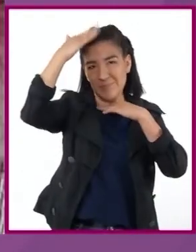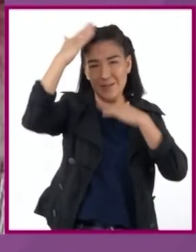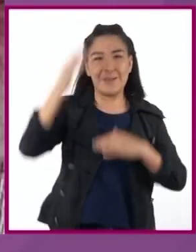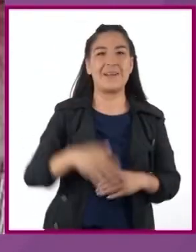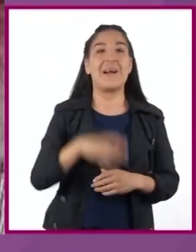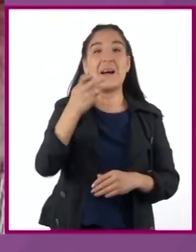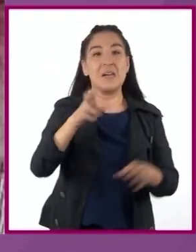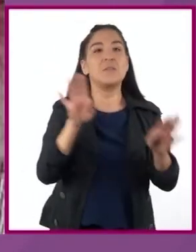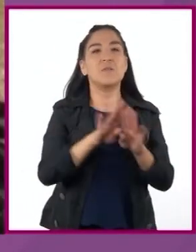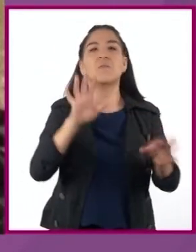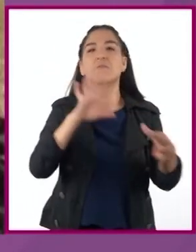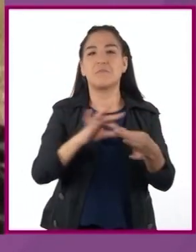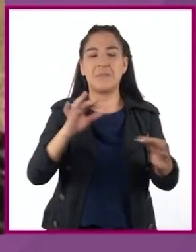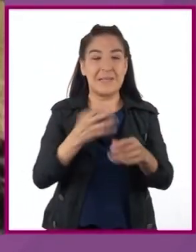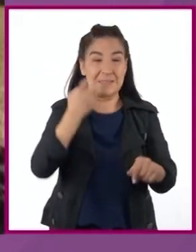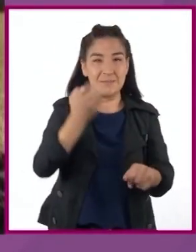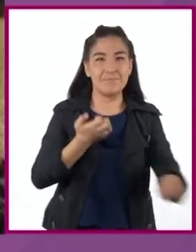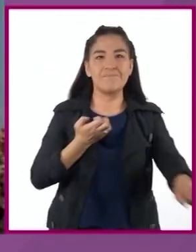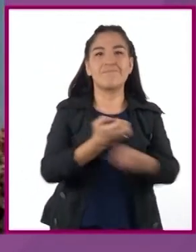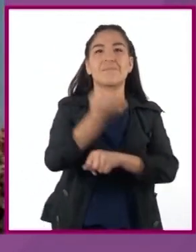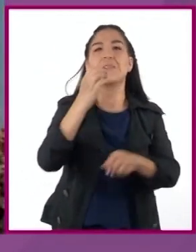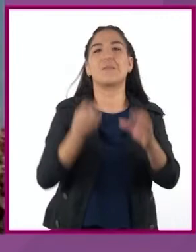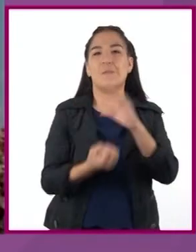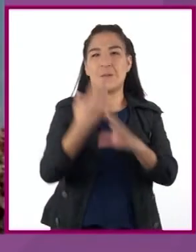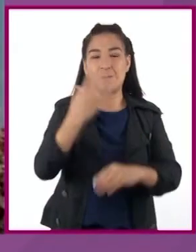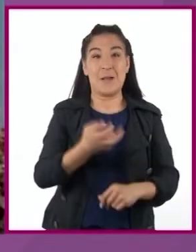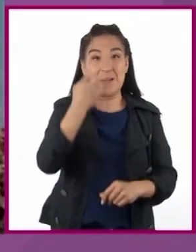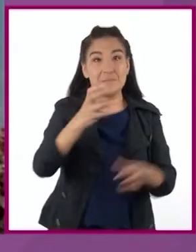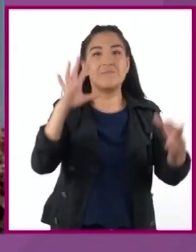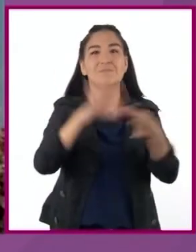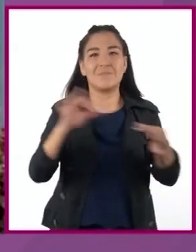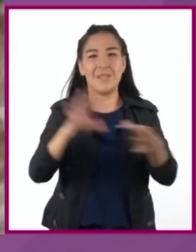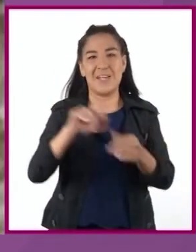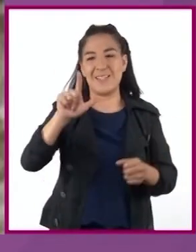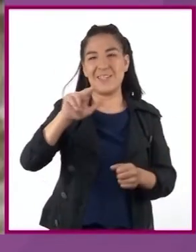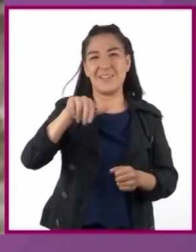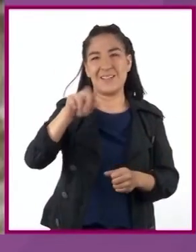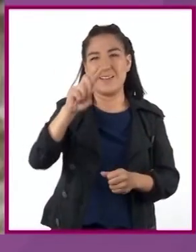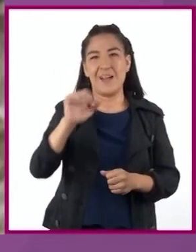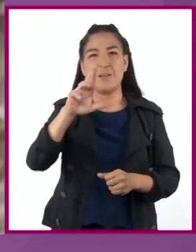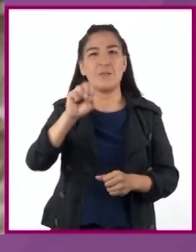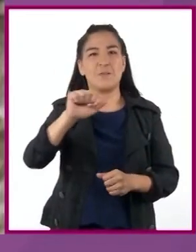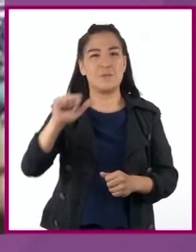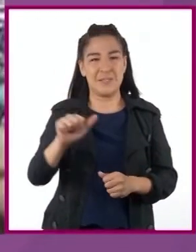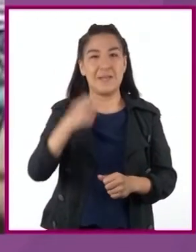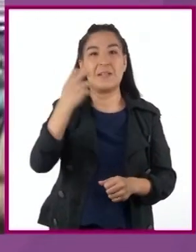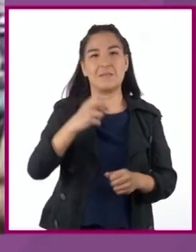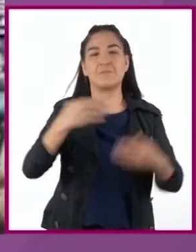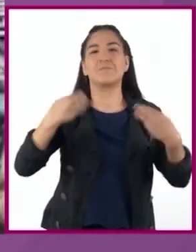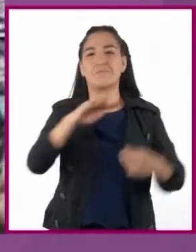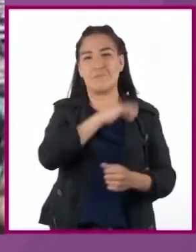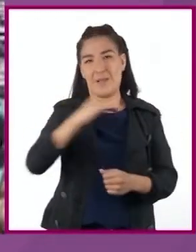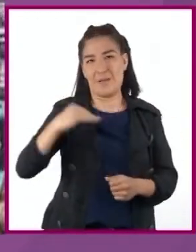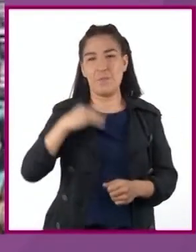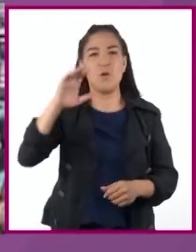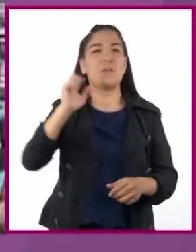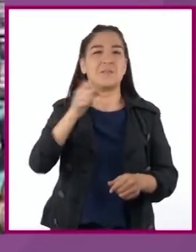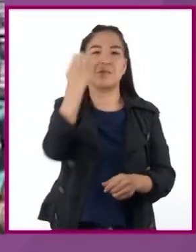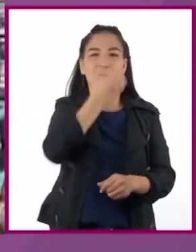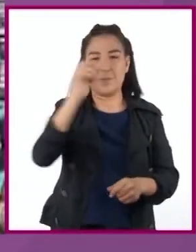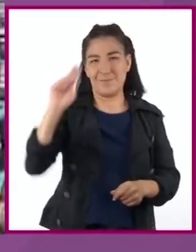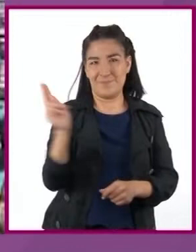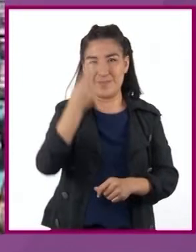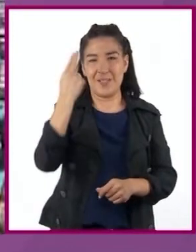quienes dieron paso al Estado. Así lo explicó Linda Rosa Manzanilla, miembro del Colegio Nacional e